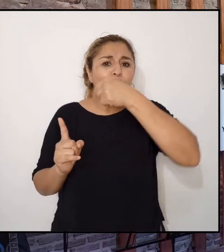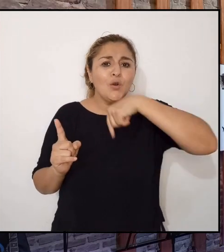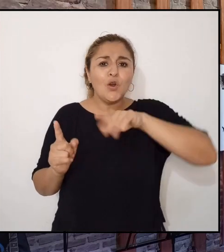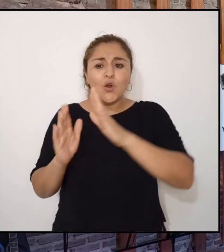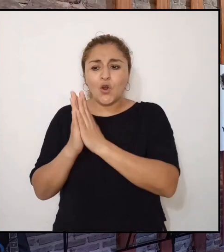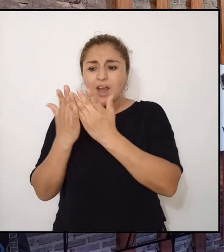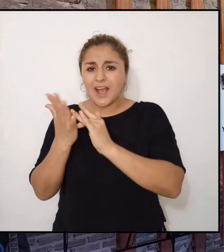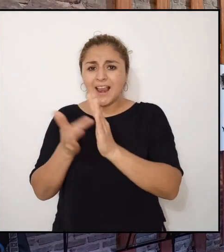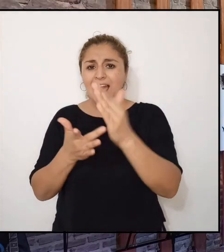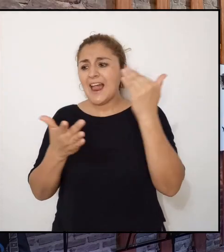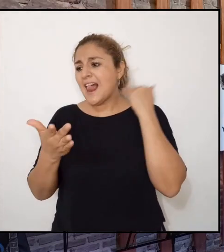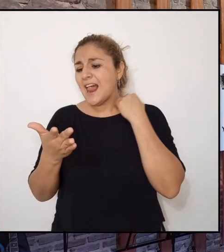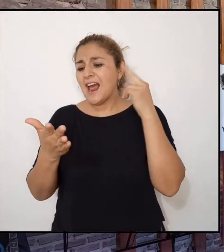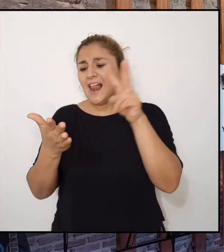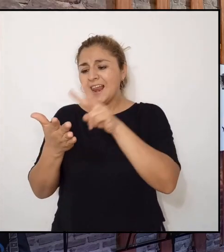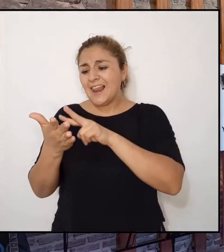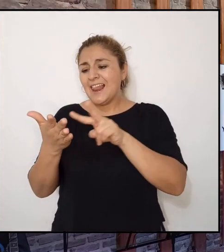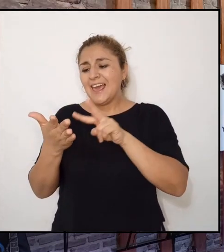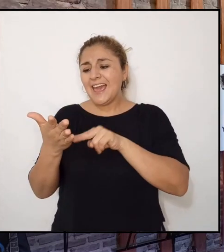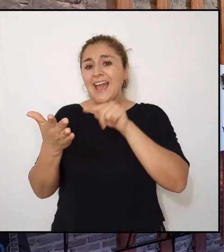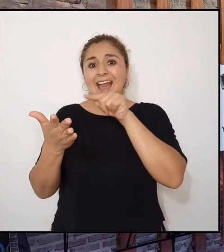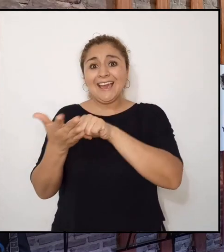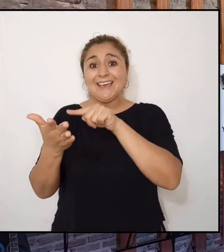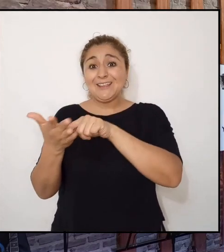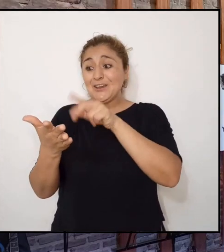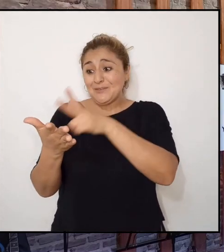Ah, lo que pasa es que las perlitas no funcionan.